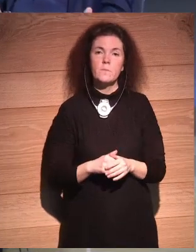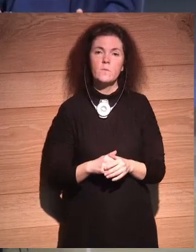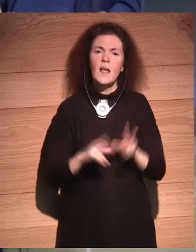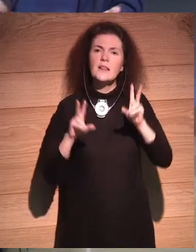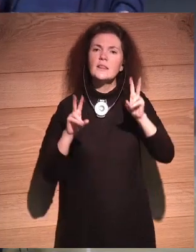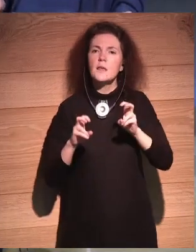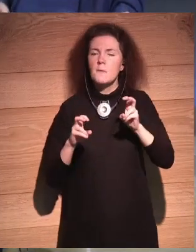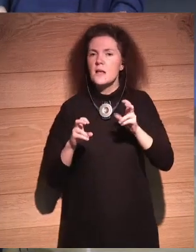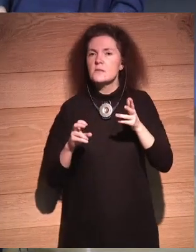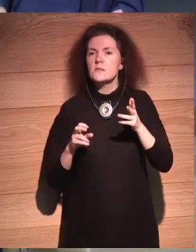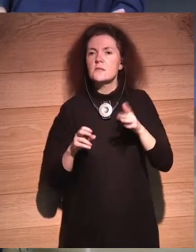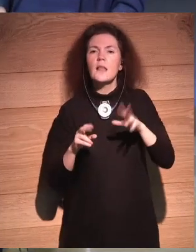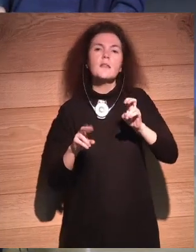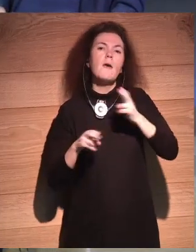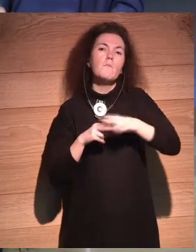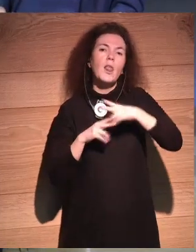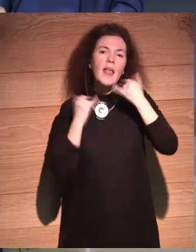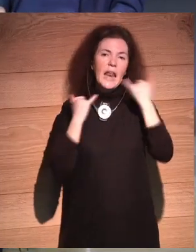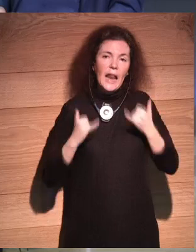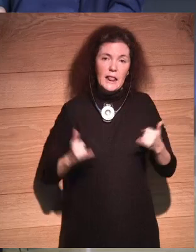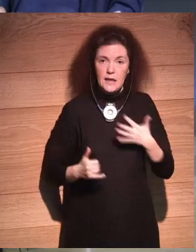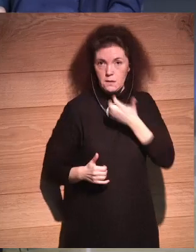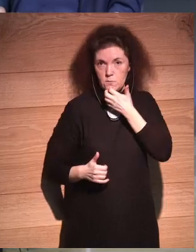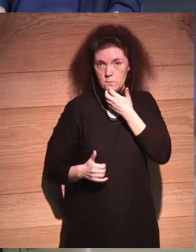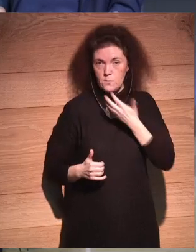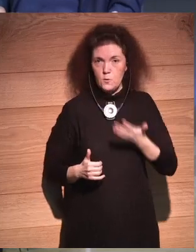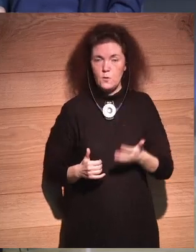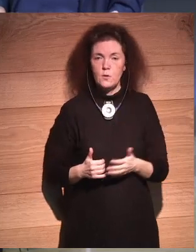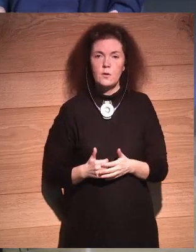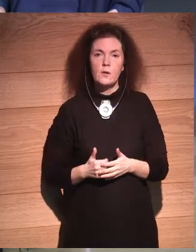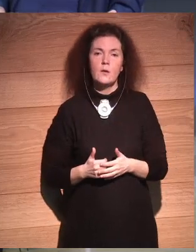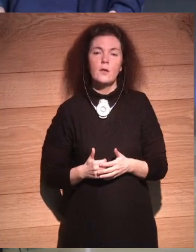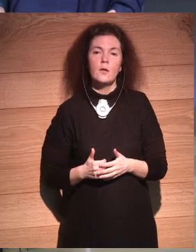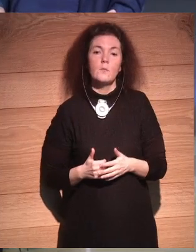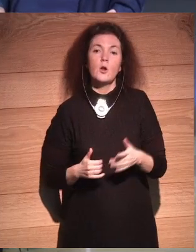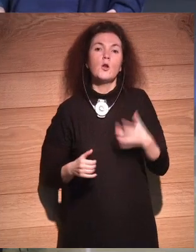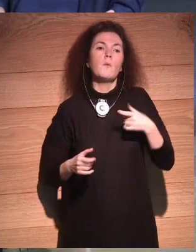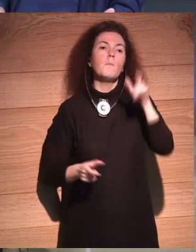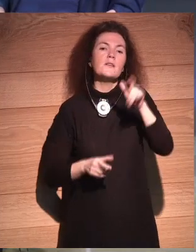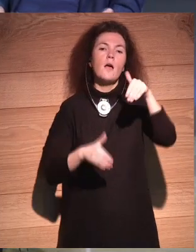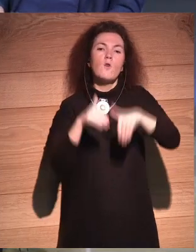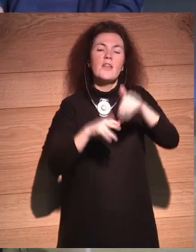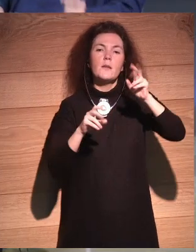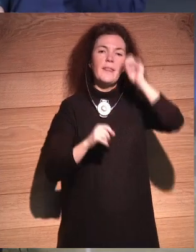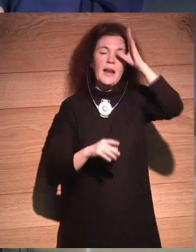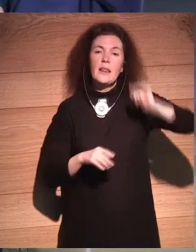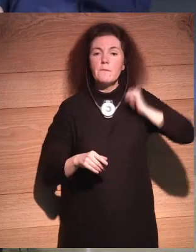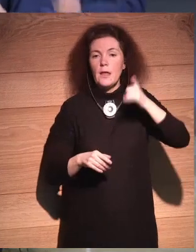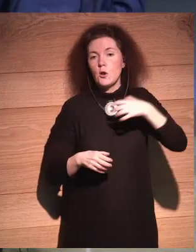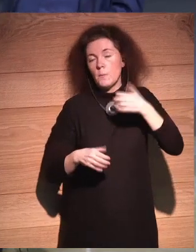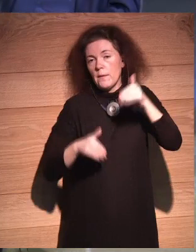Tenemos referéndums sobre la política energética. Pero obviamente no podemos esperar que cualquier persona vote sobre inteligencia artificial.